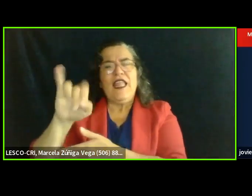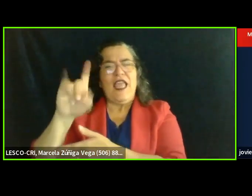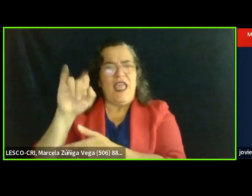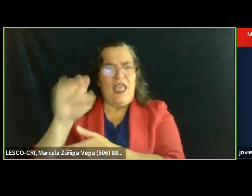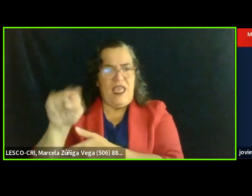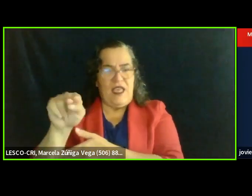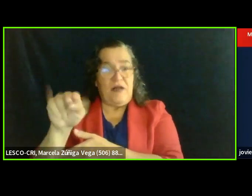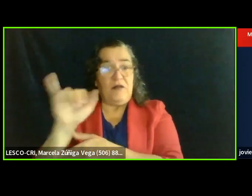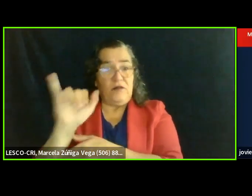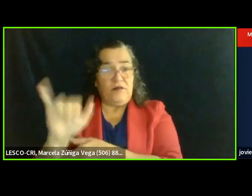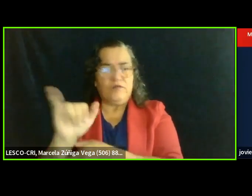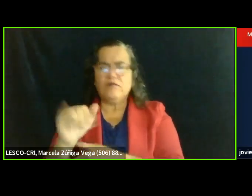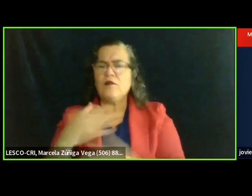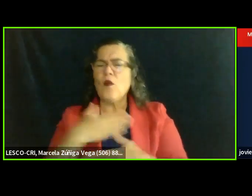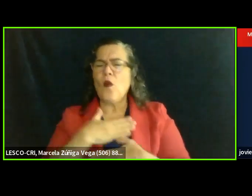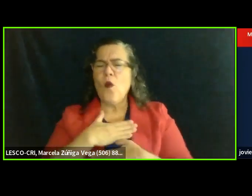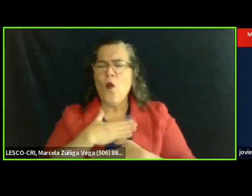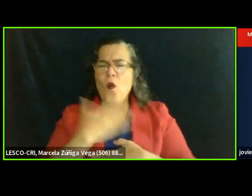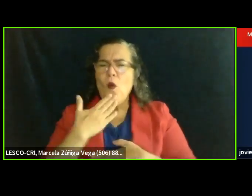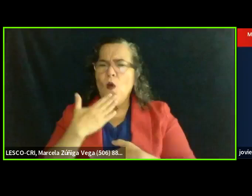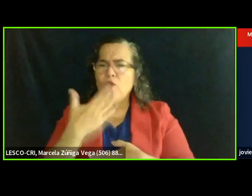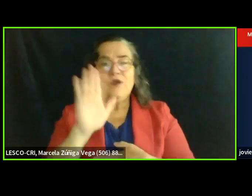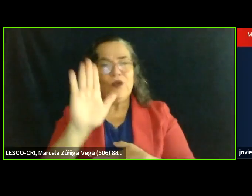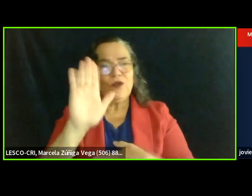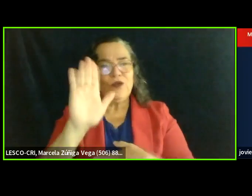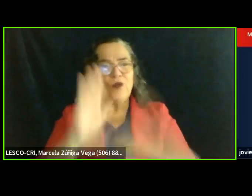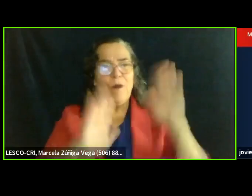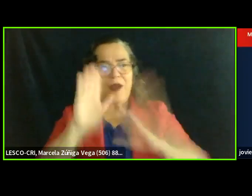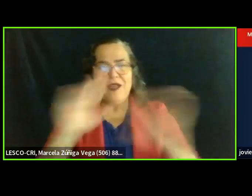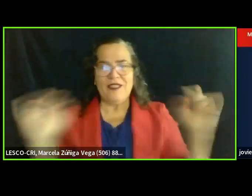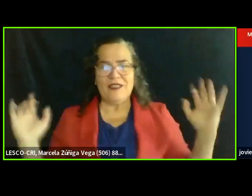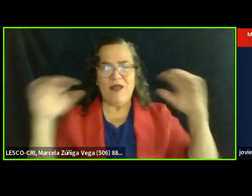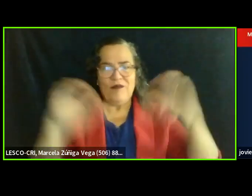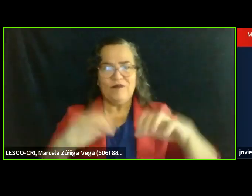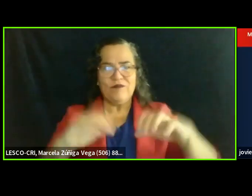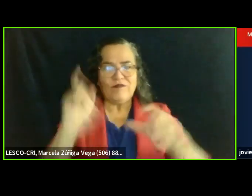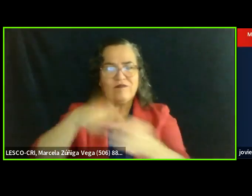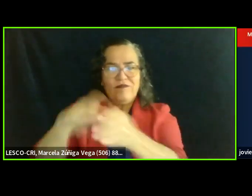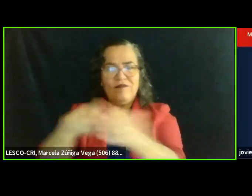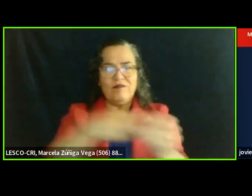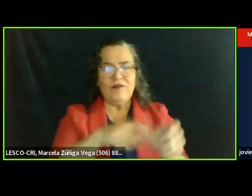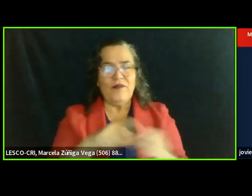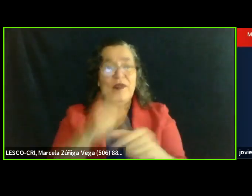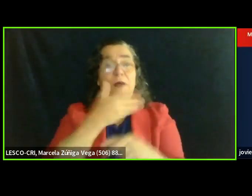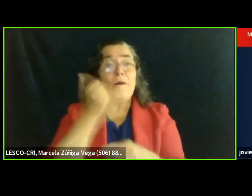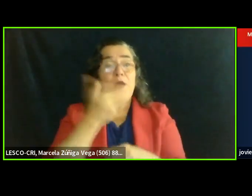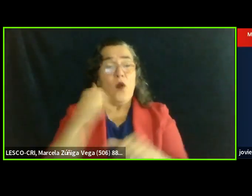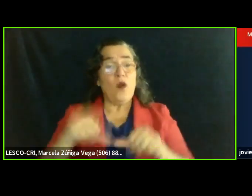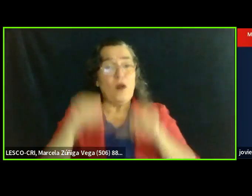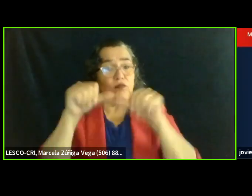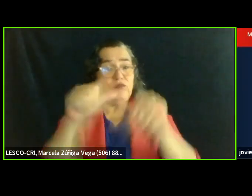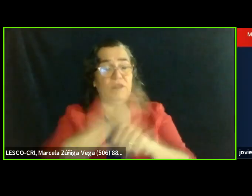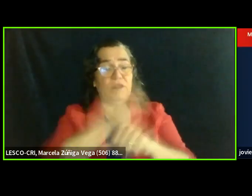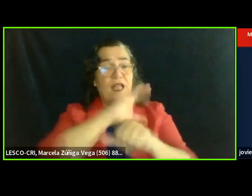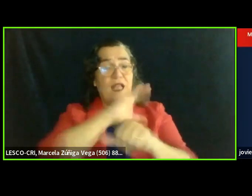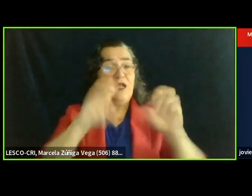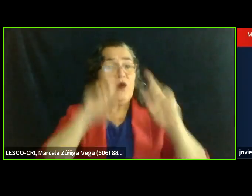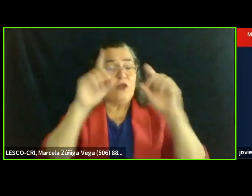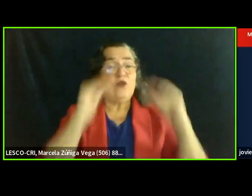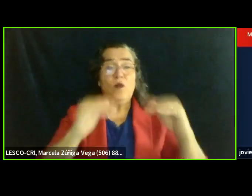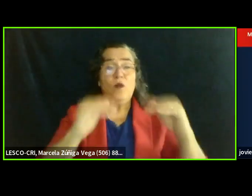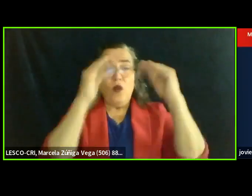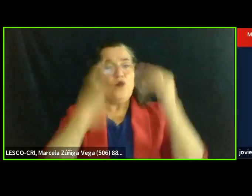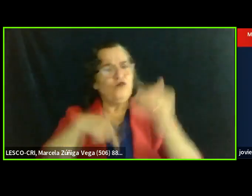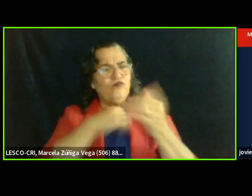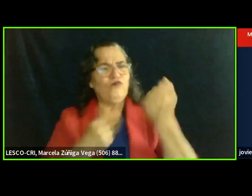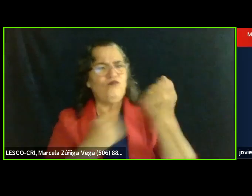Agradecemos profundamente su participación. Nuestro deseo es aportar a la mejora continua de la calidad de la educación superior por medio